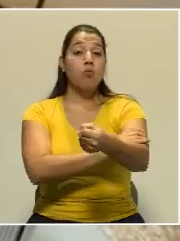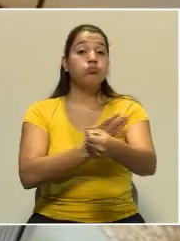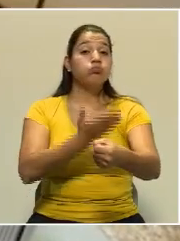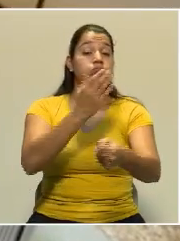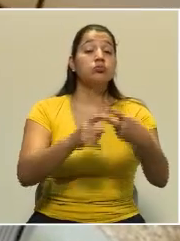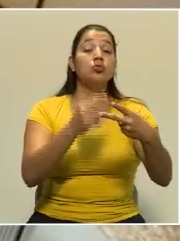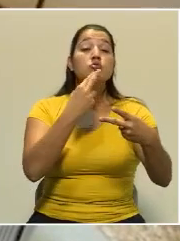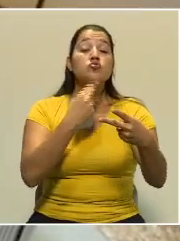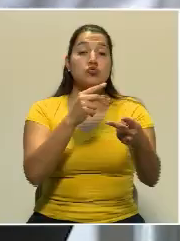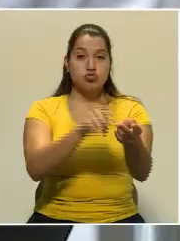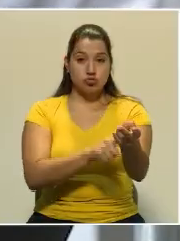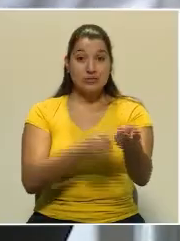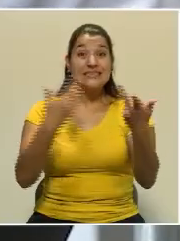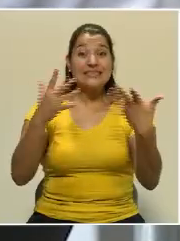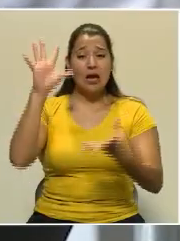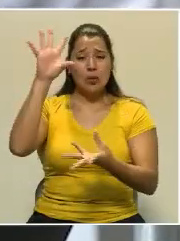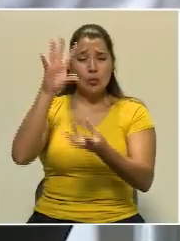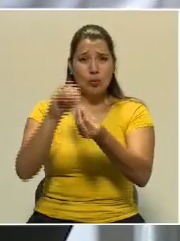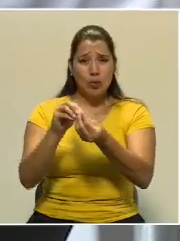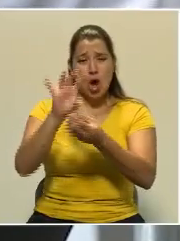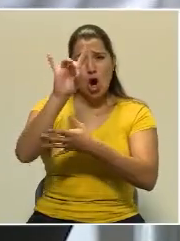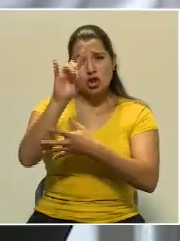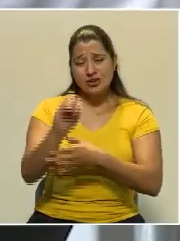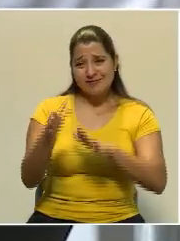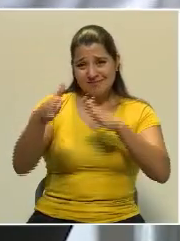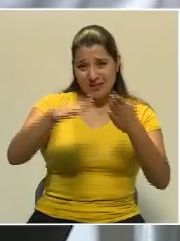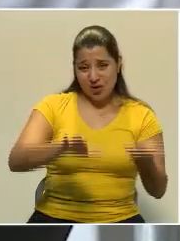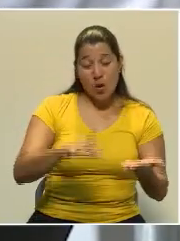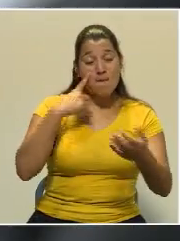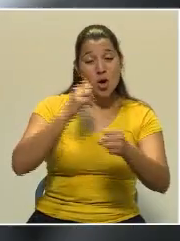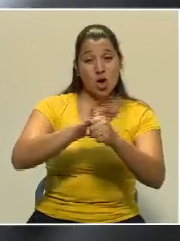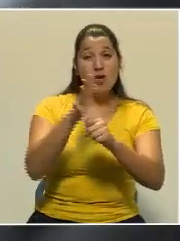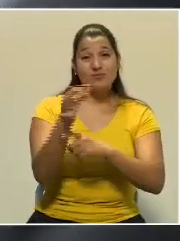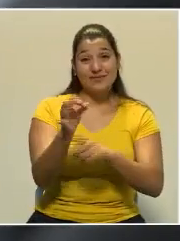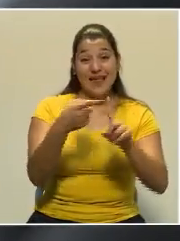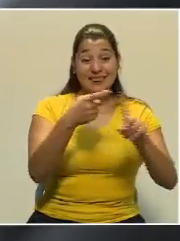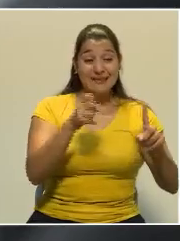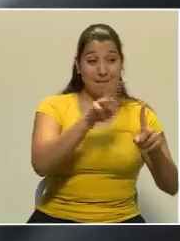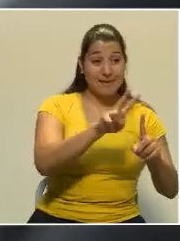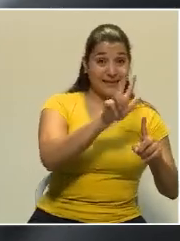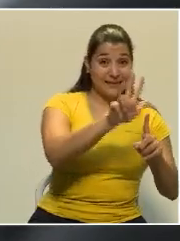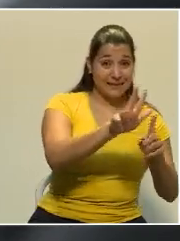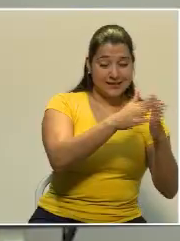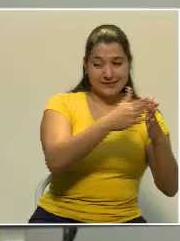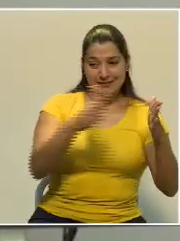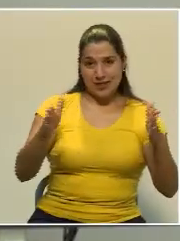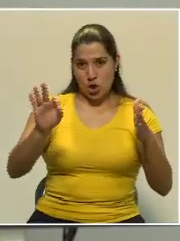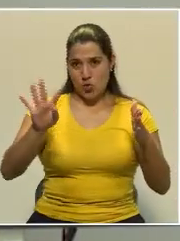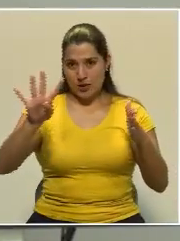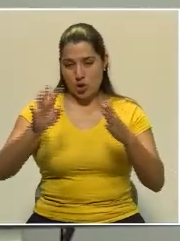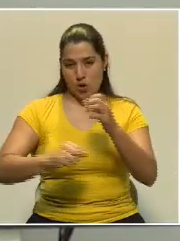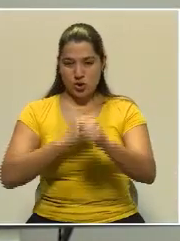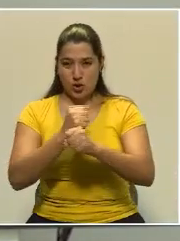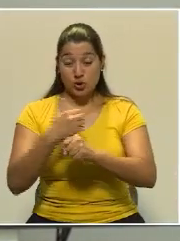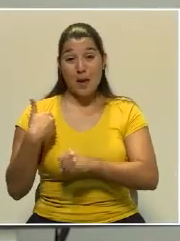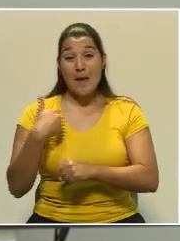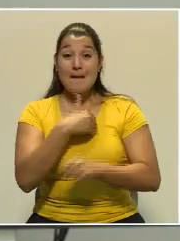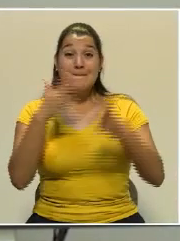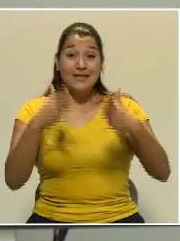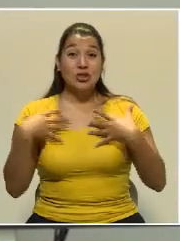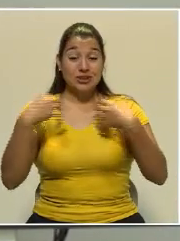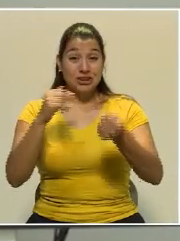80 muertes por COVID-19 con un rango de edad de 23 a 94 años. El ministro de Salud, Daniel Salas, indicó que